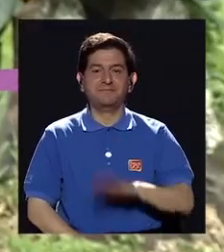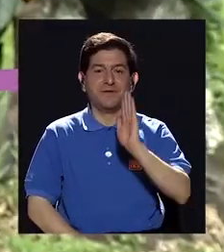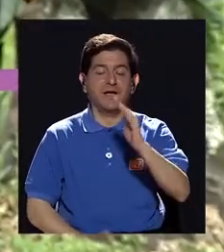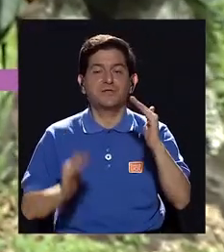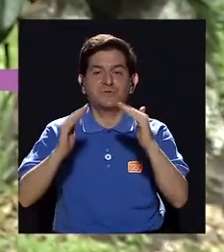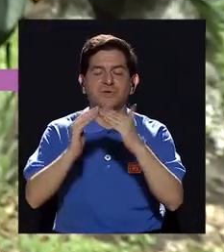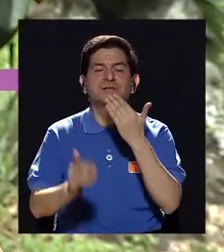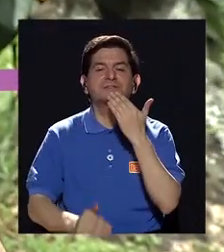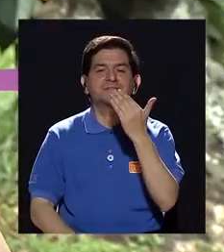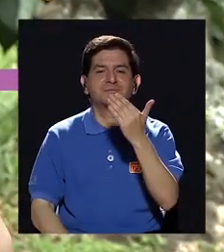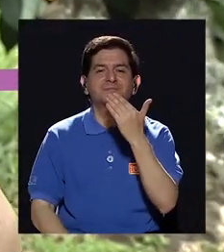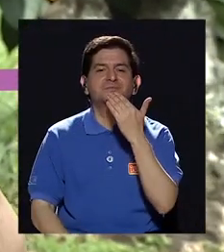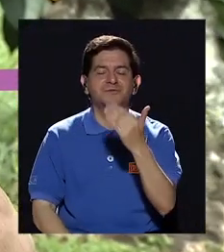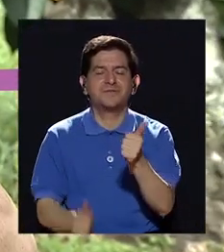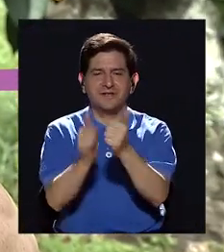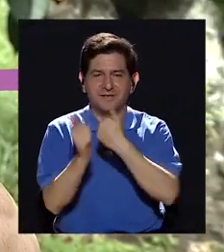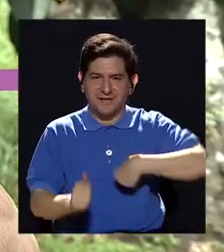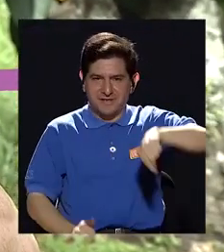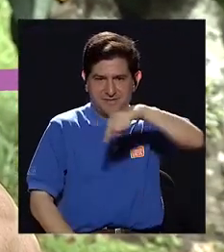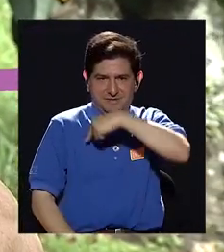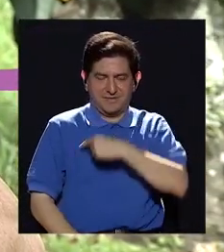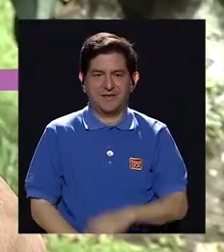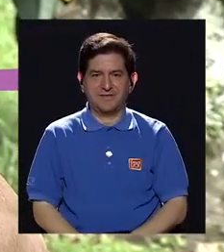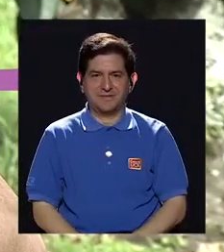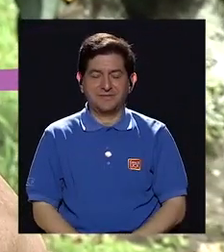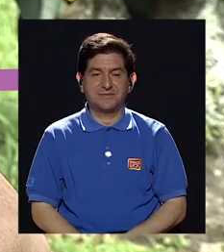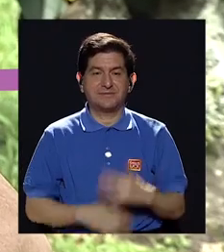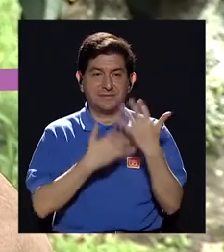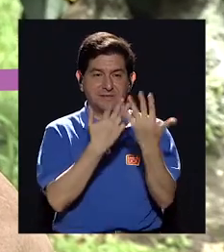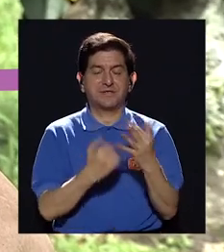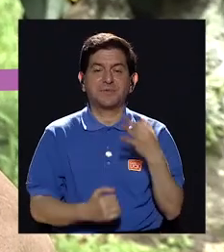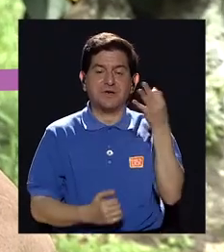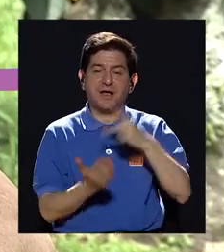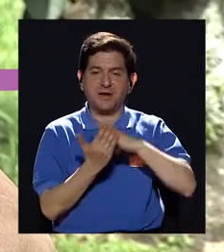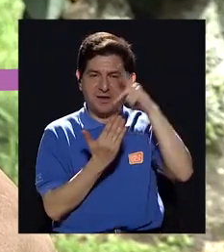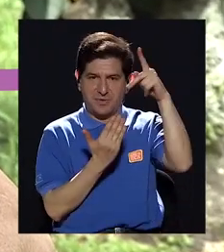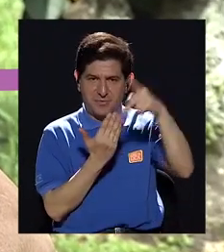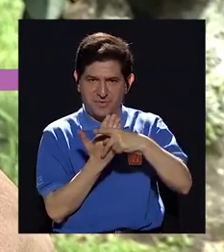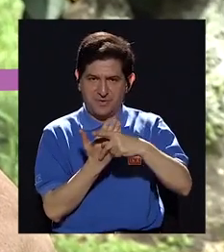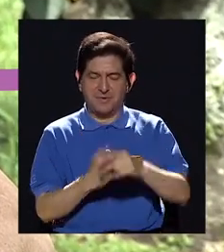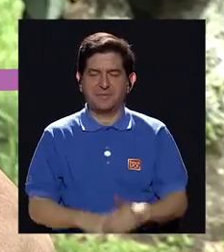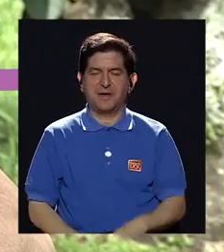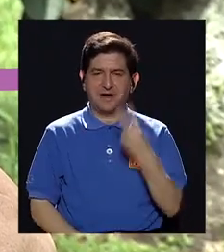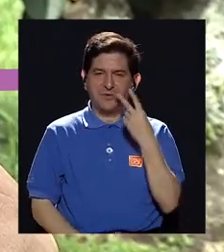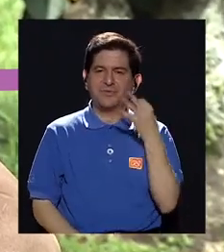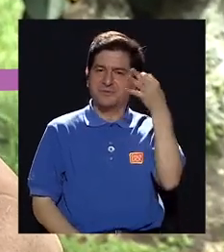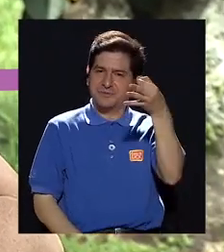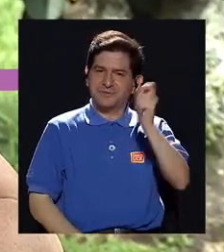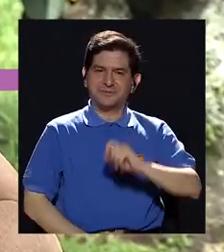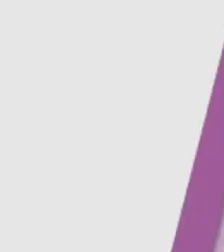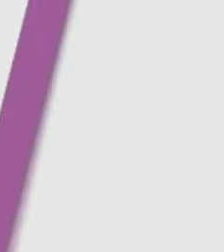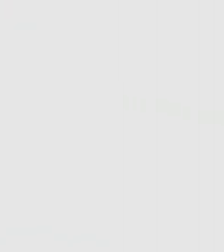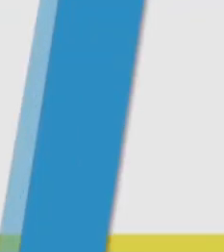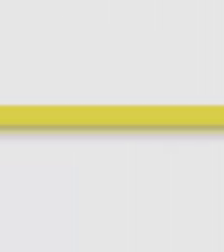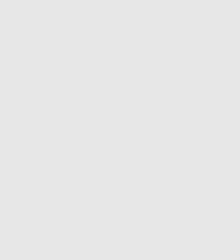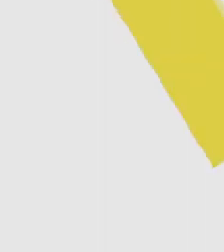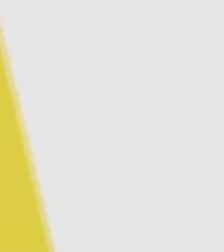En sus hogares, muchísimas gracias por acompañarnos y los esperamos en la siguiente edición. Hasta la próxima.